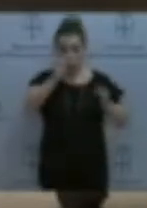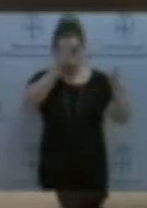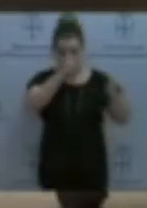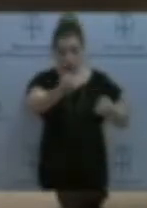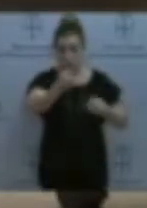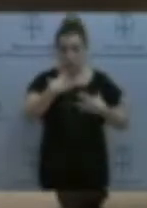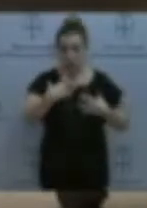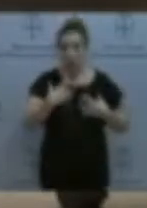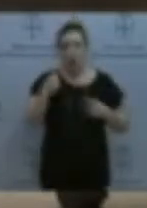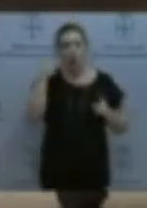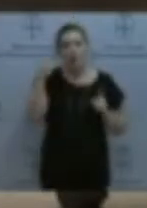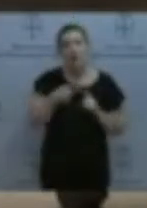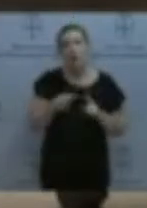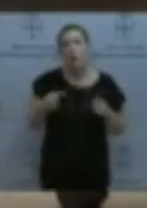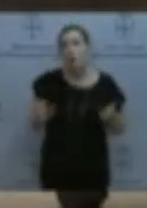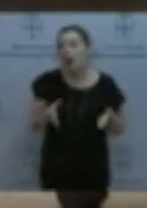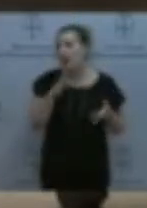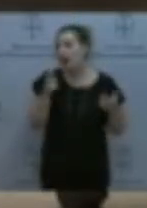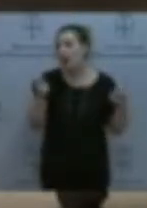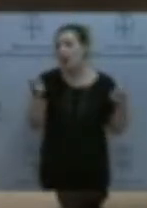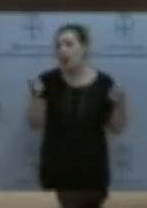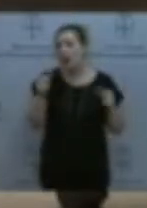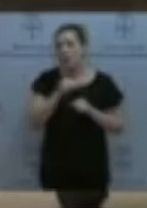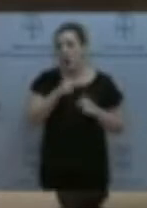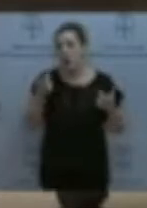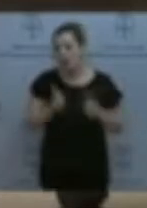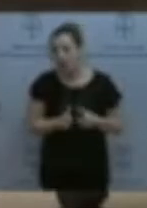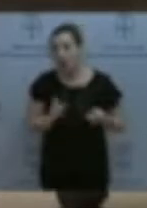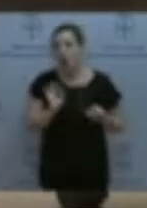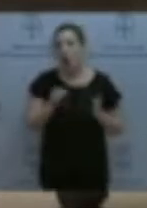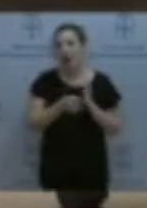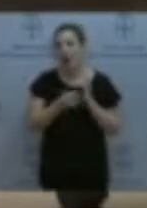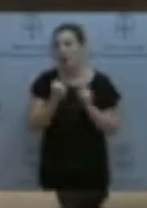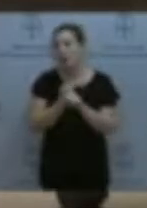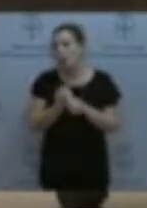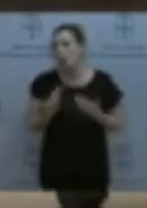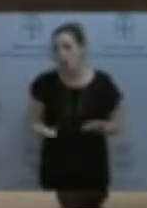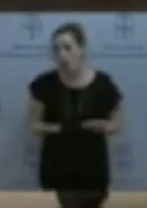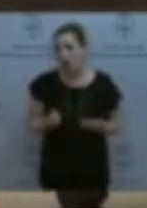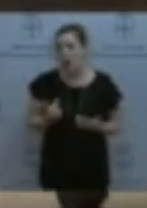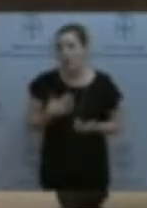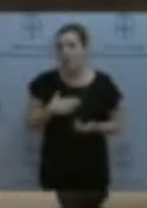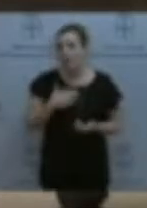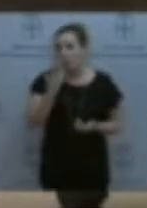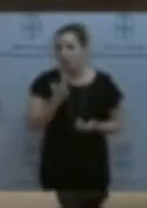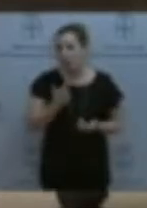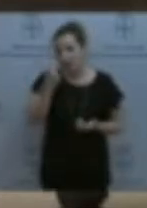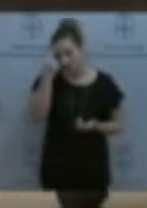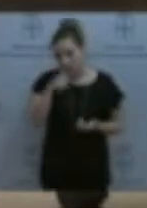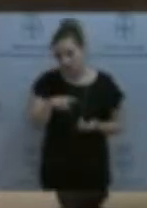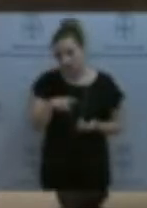el desempleo o la calidad del trabajo. Me gustaría que se fuese exactamente los términos y el tipo de retórica que utilizásemos al hablar de una